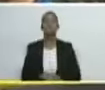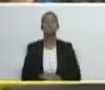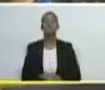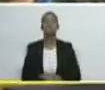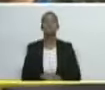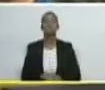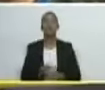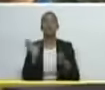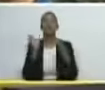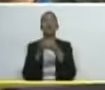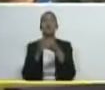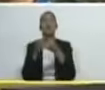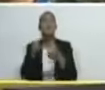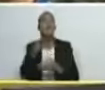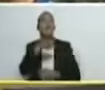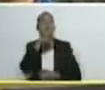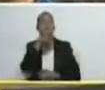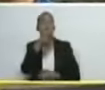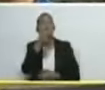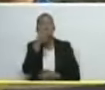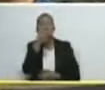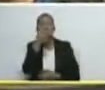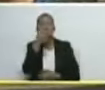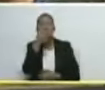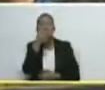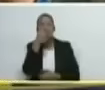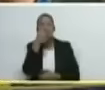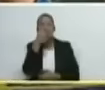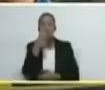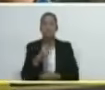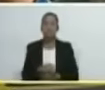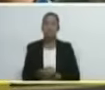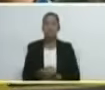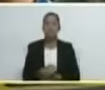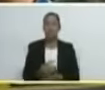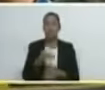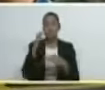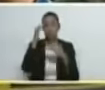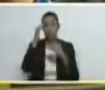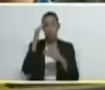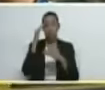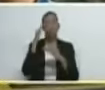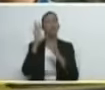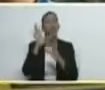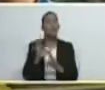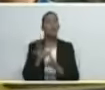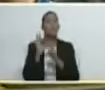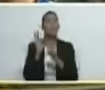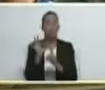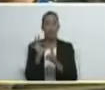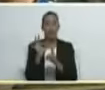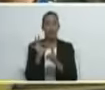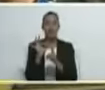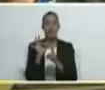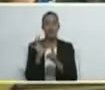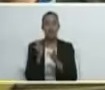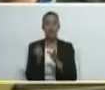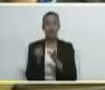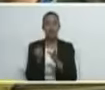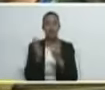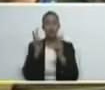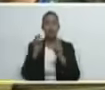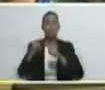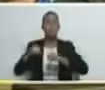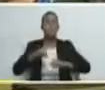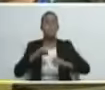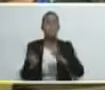Partido Verde, y un saludo muy especial a el naciente